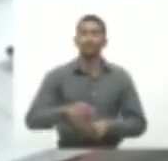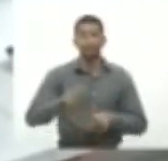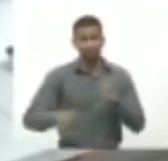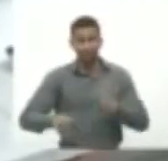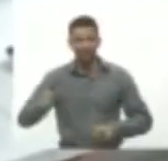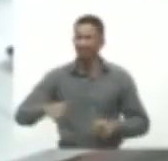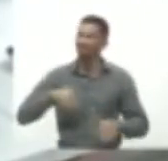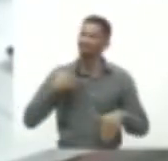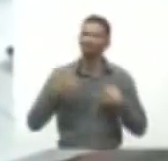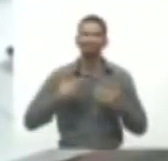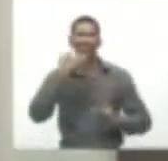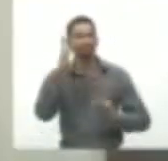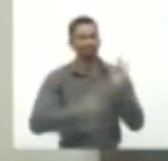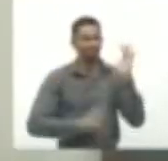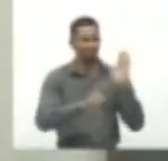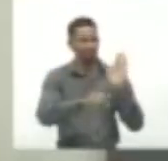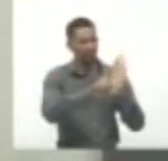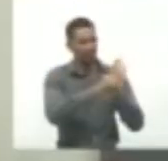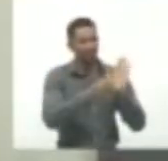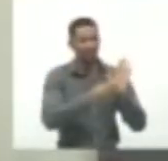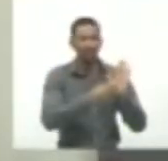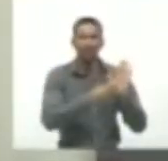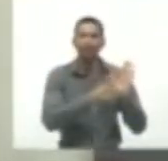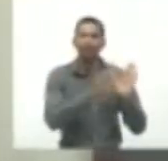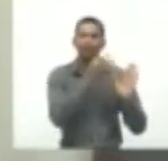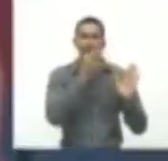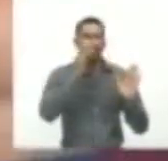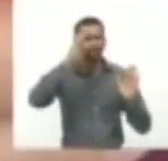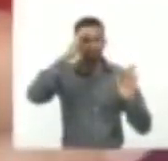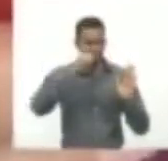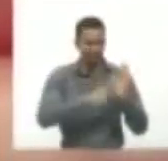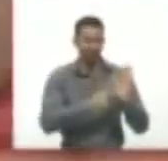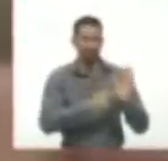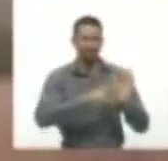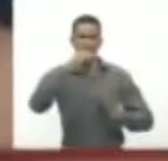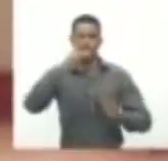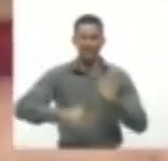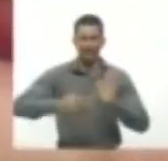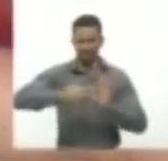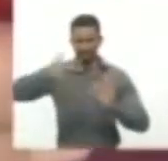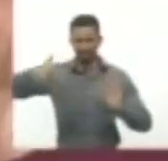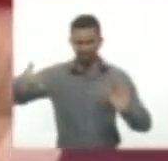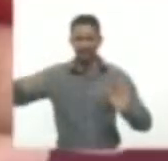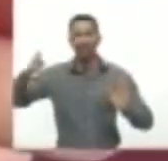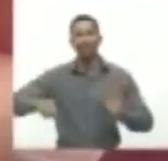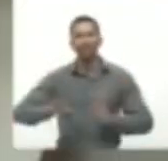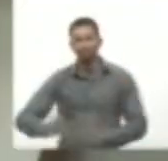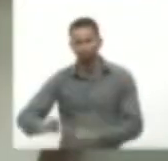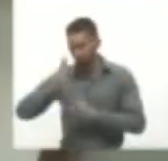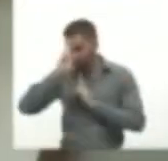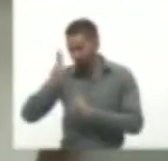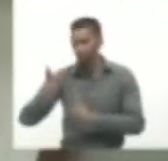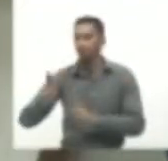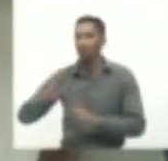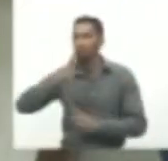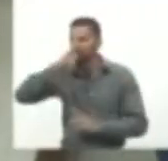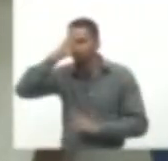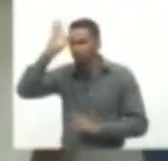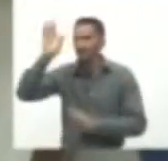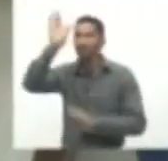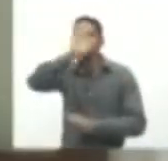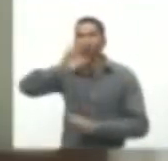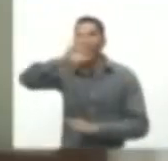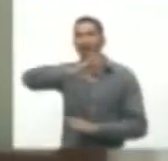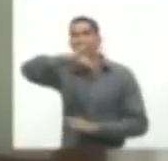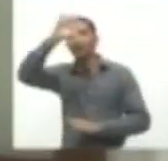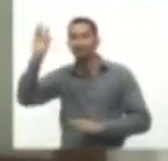y alcaldes. Para el abogado Rafael Pacheco, este código va en contra de la Constitución y las costumbres de la región Caribe, sobre todo en esta época de